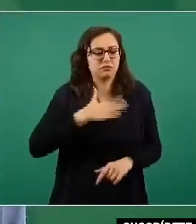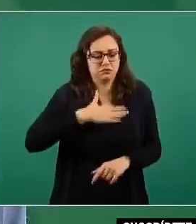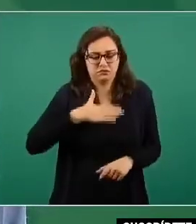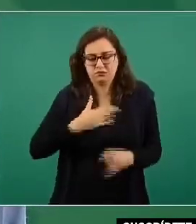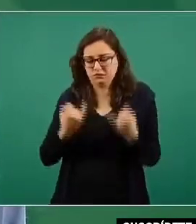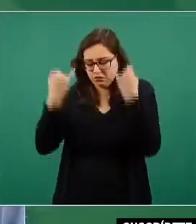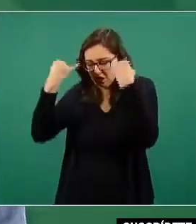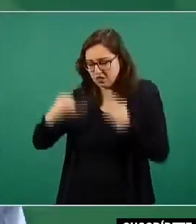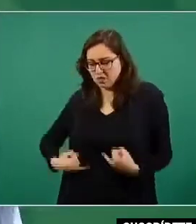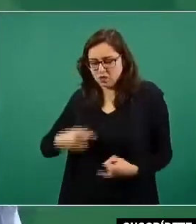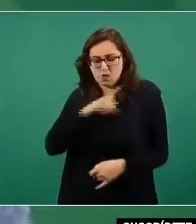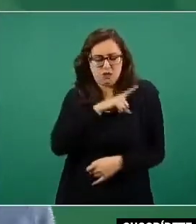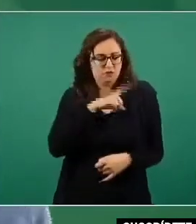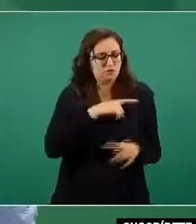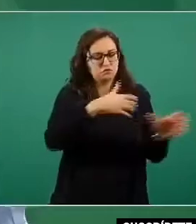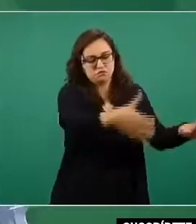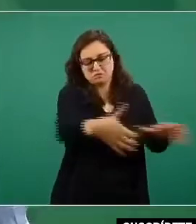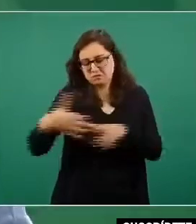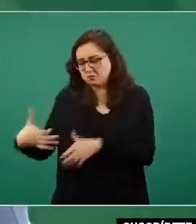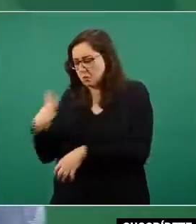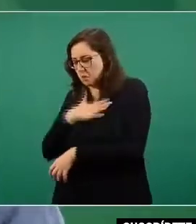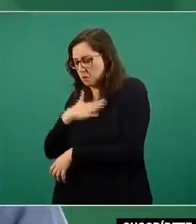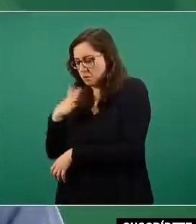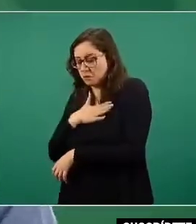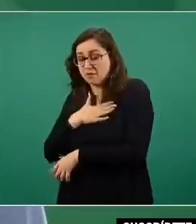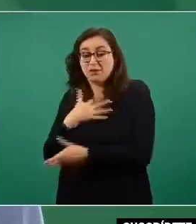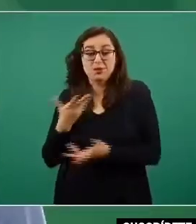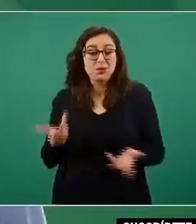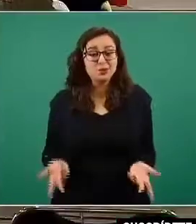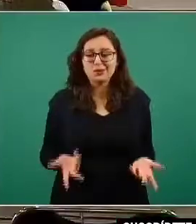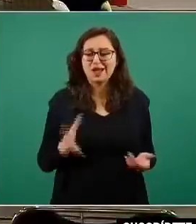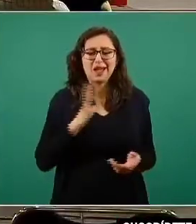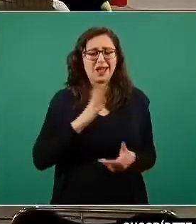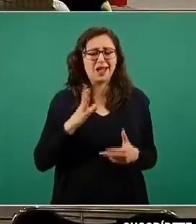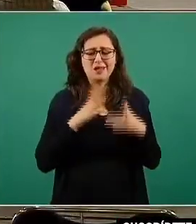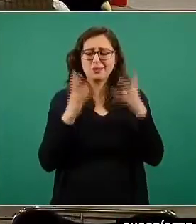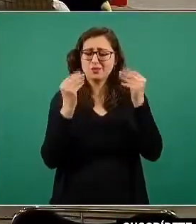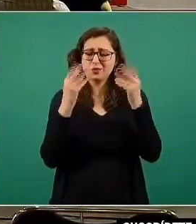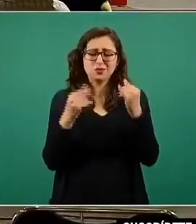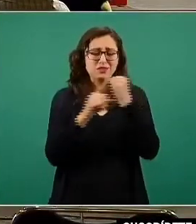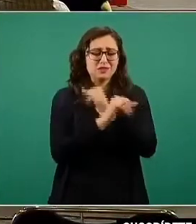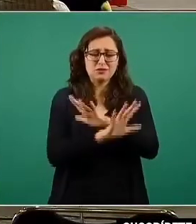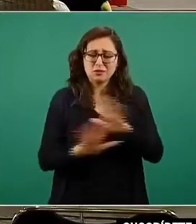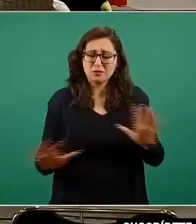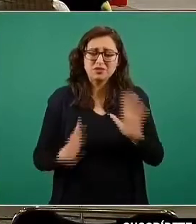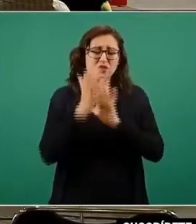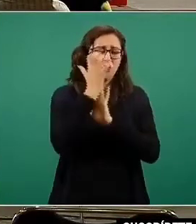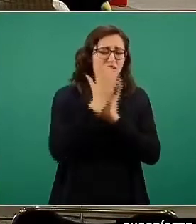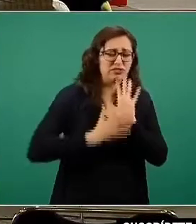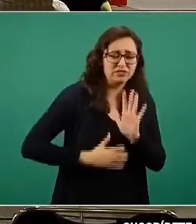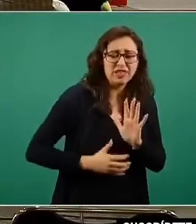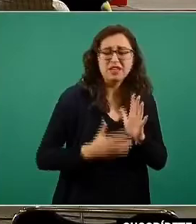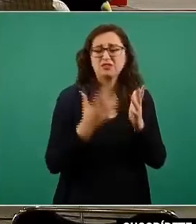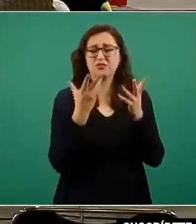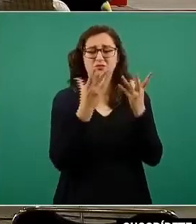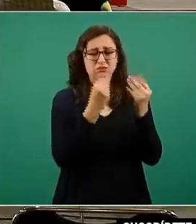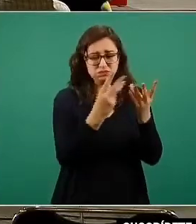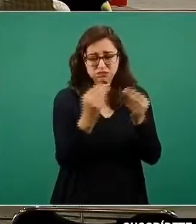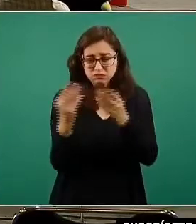mismo. Y esto está descrito en innumerables textos de manejo de